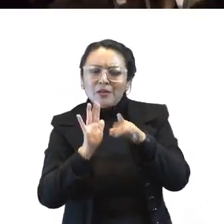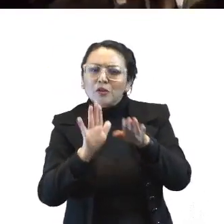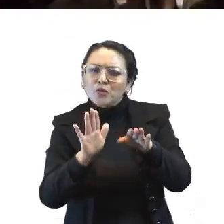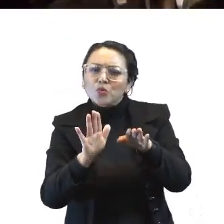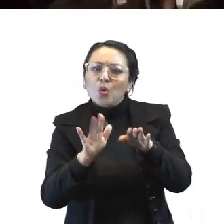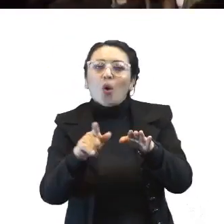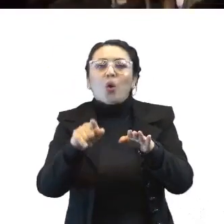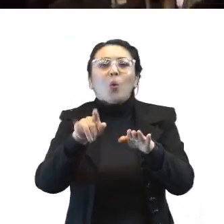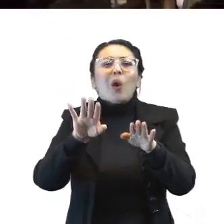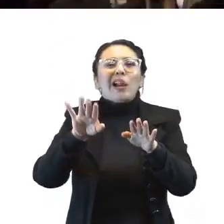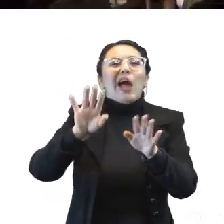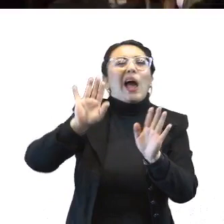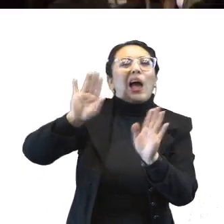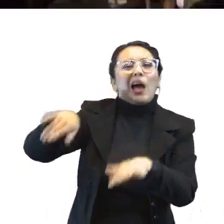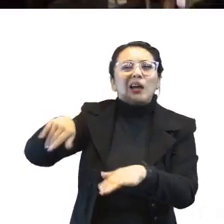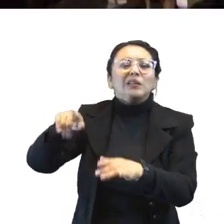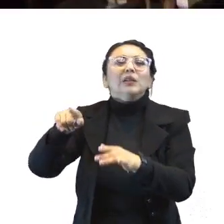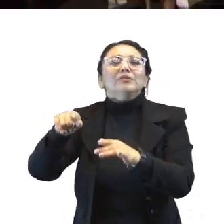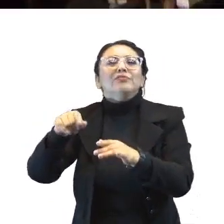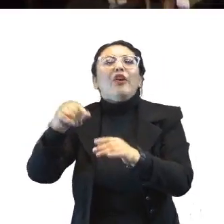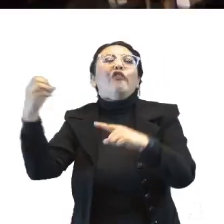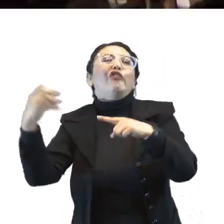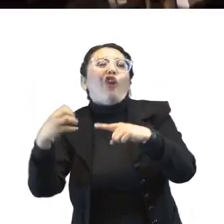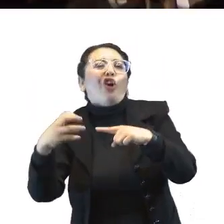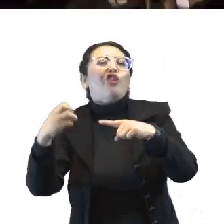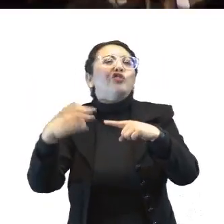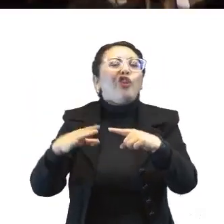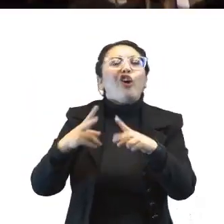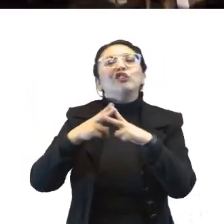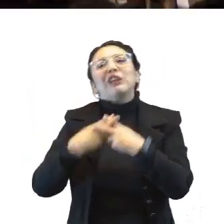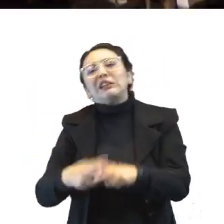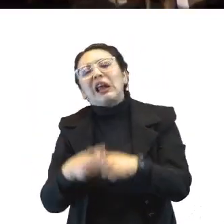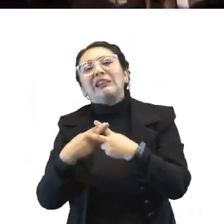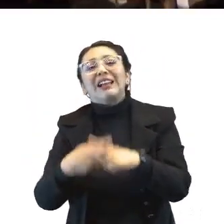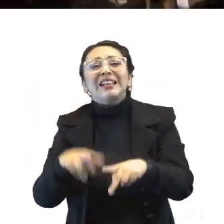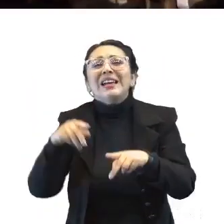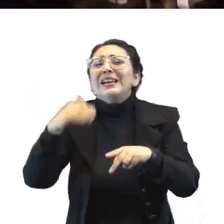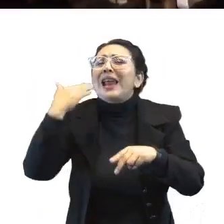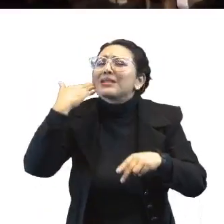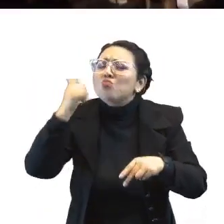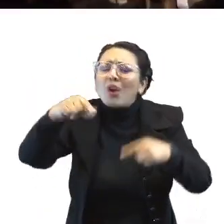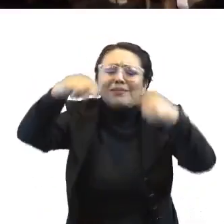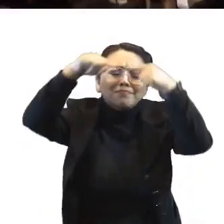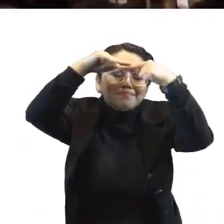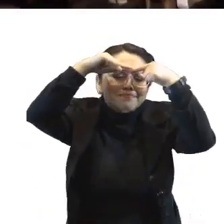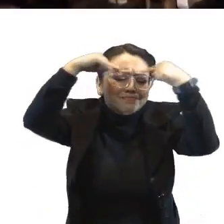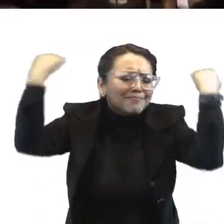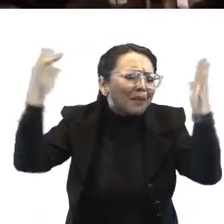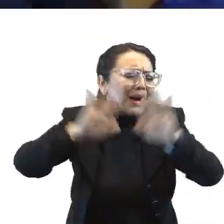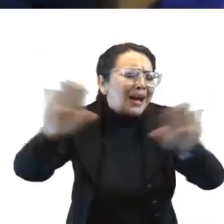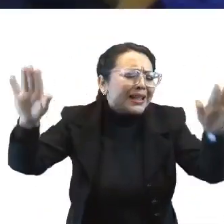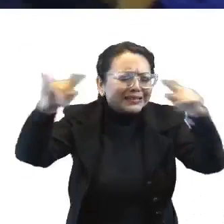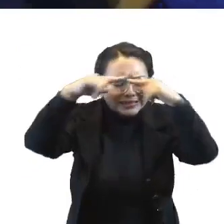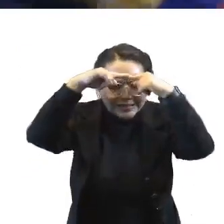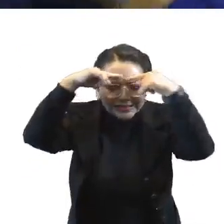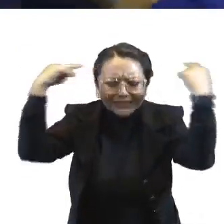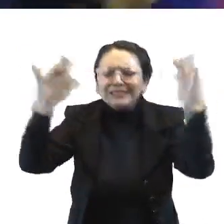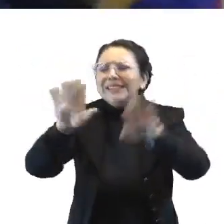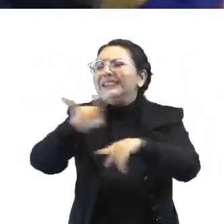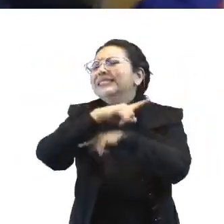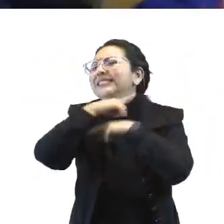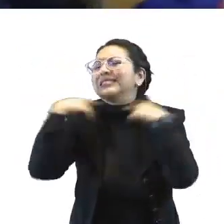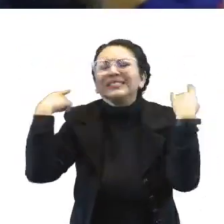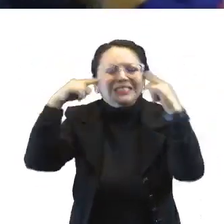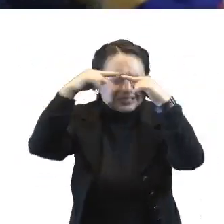en burocracia, de foros y talleres. Las mujeres están mamadas de eso. Están cansadas